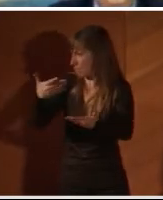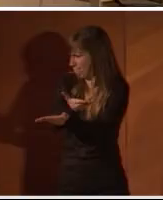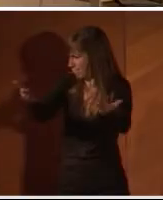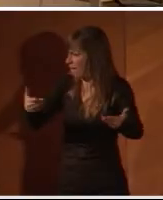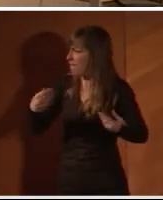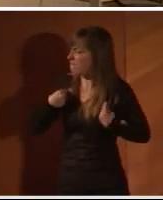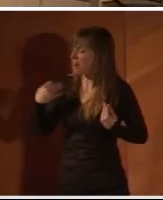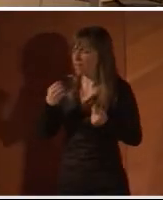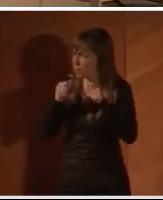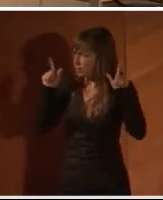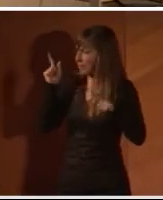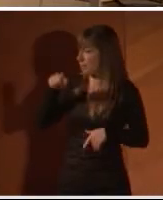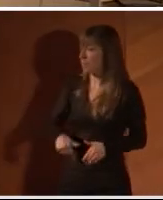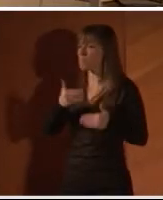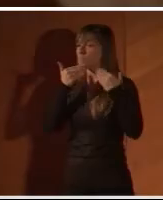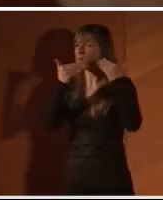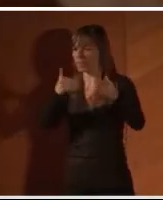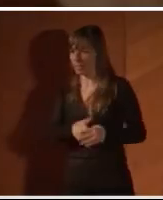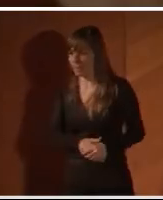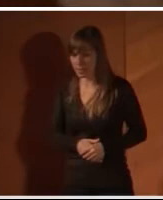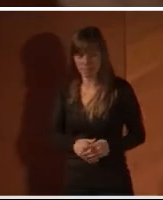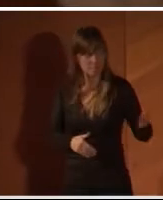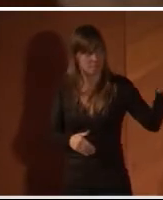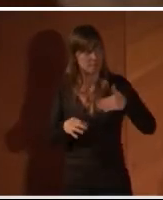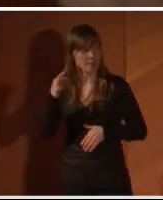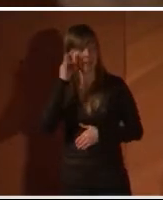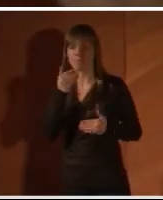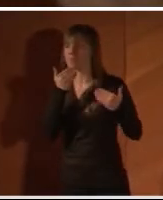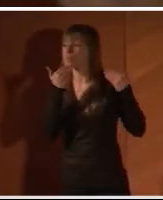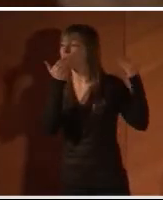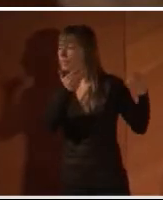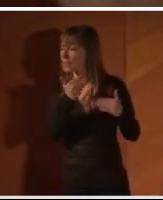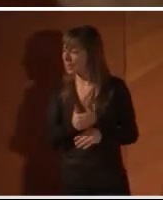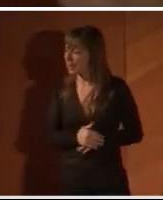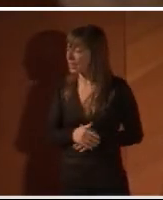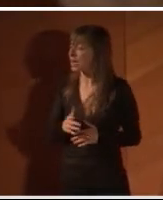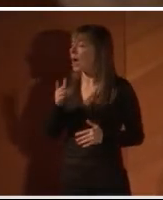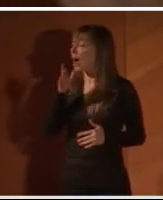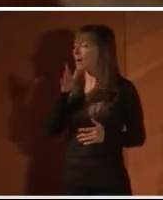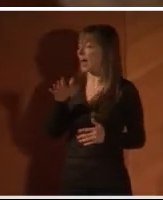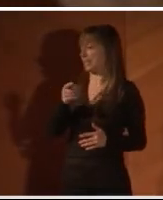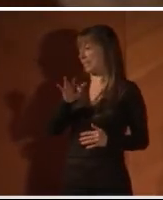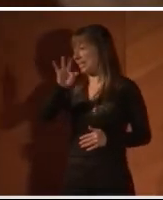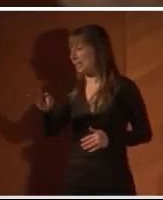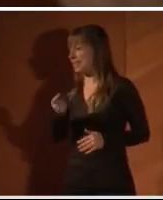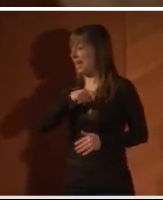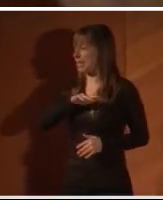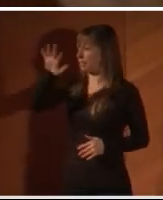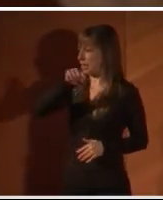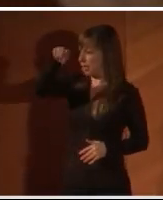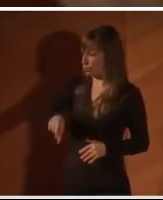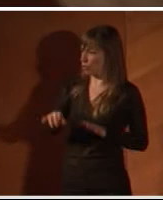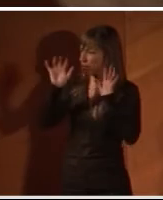Muchísimas gracias a vosotros en este salto transoceánico. Nos vamos al sur de España, a Cádiz. Como representante